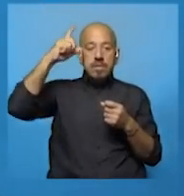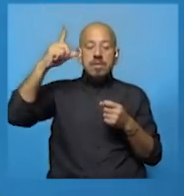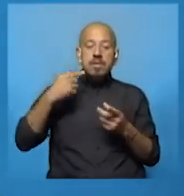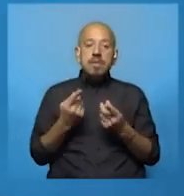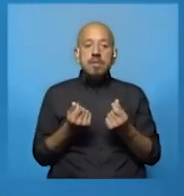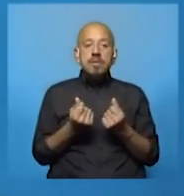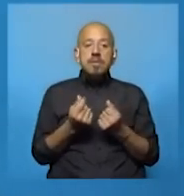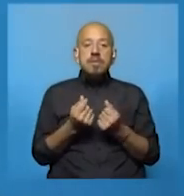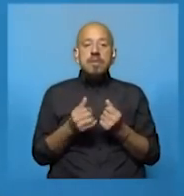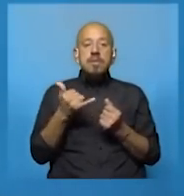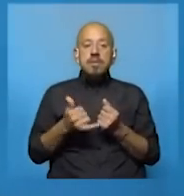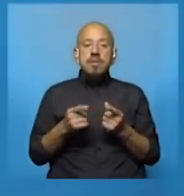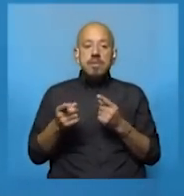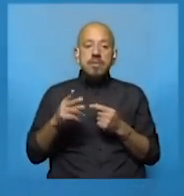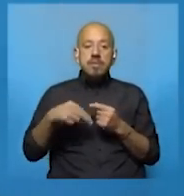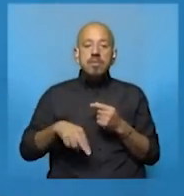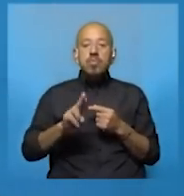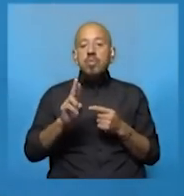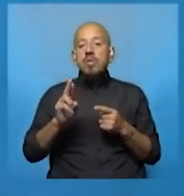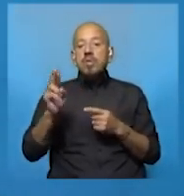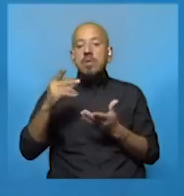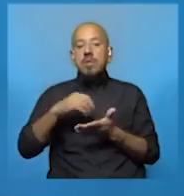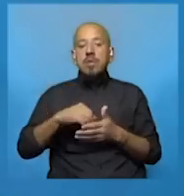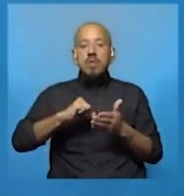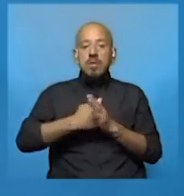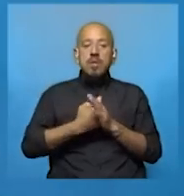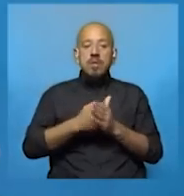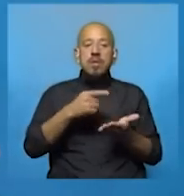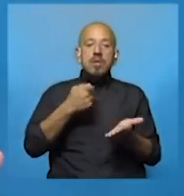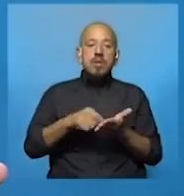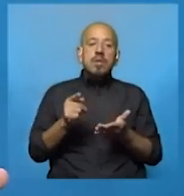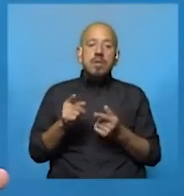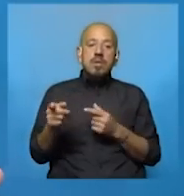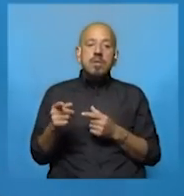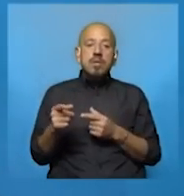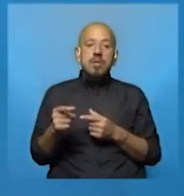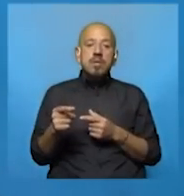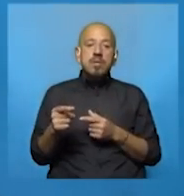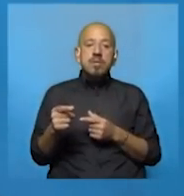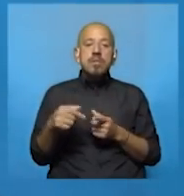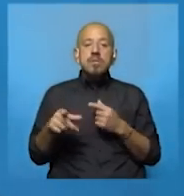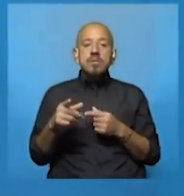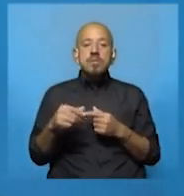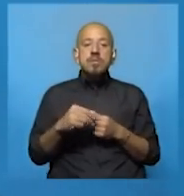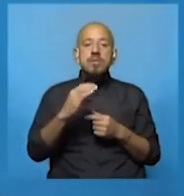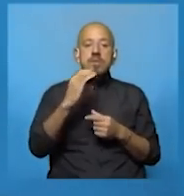que la tiene la unidad de análisis información del Banco Central aunque son muy poca gente dedicada a eso la cena Club